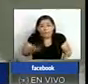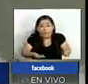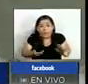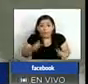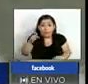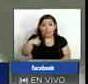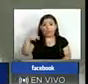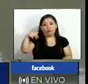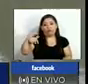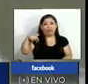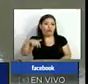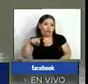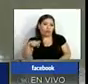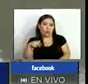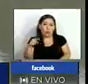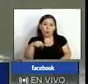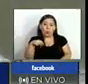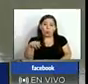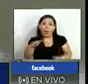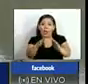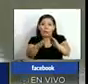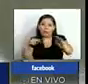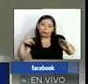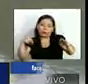momento que venía para su casa,